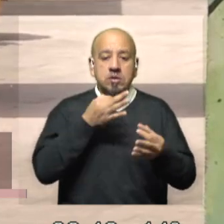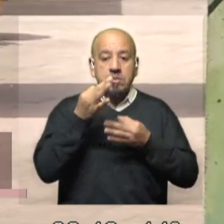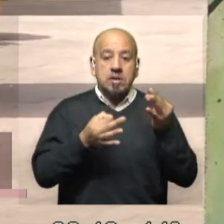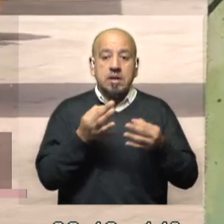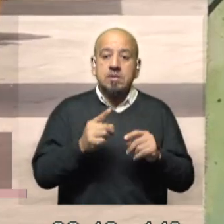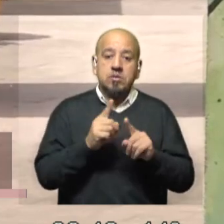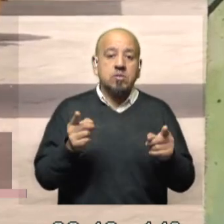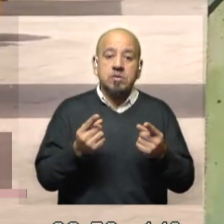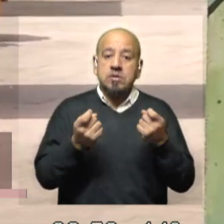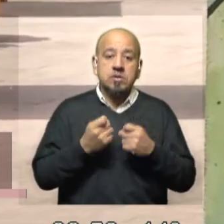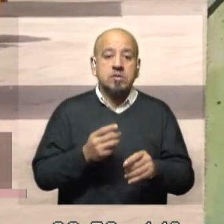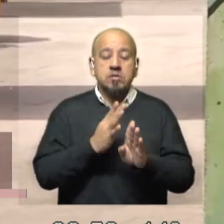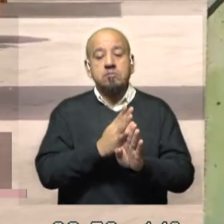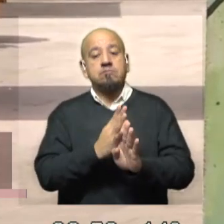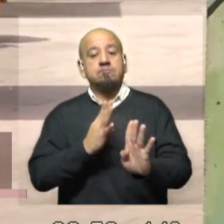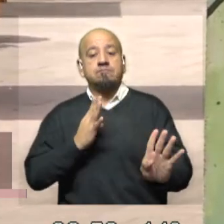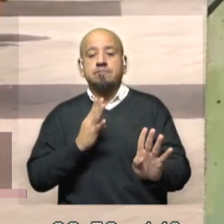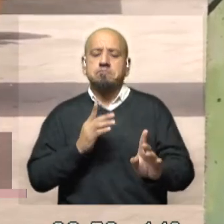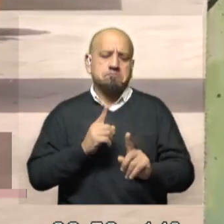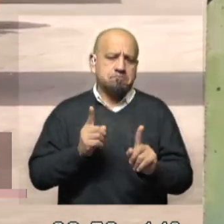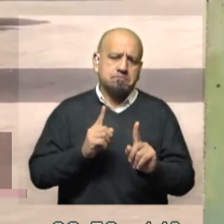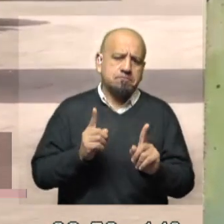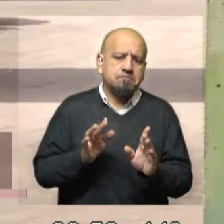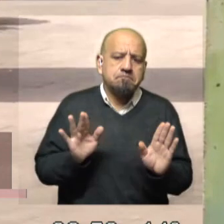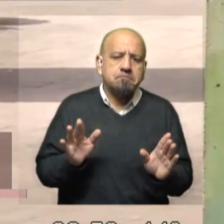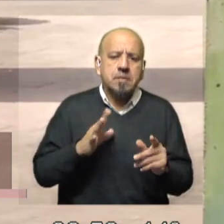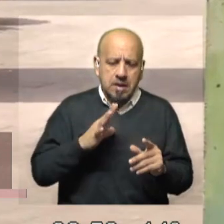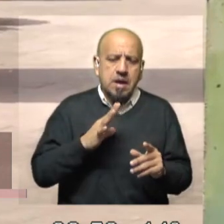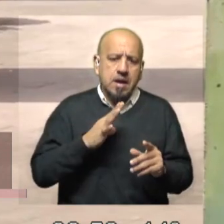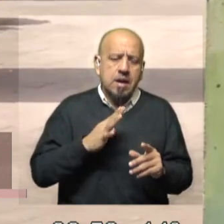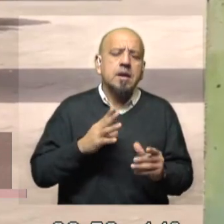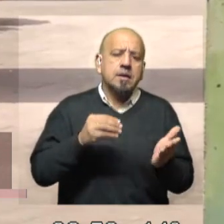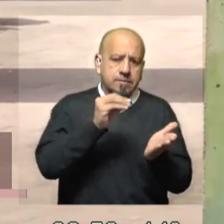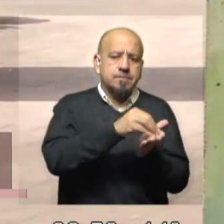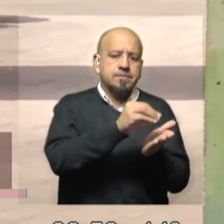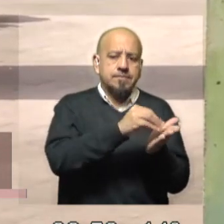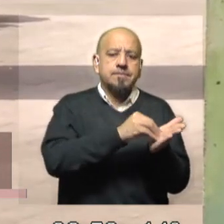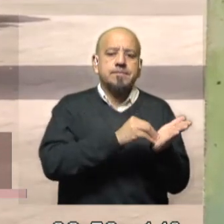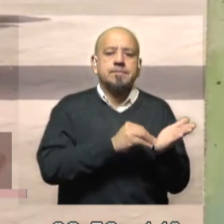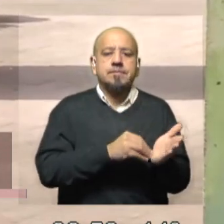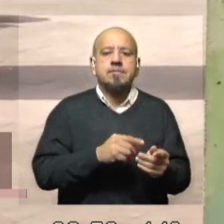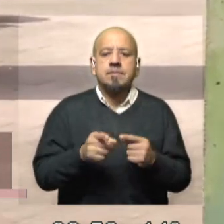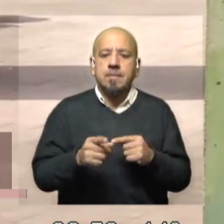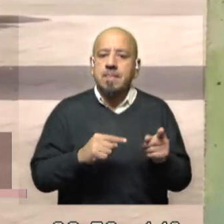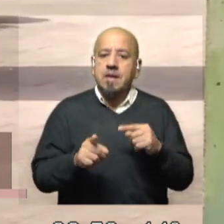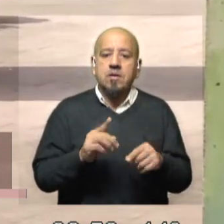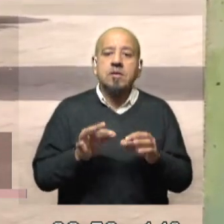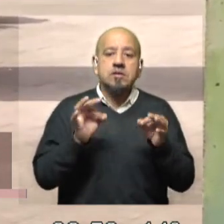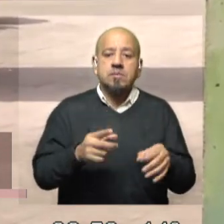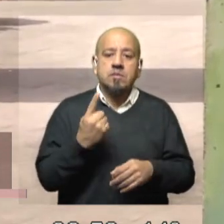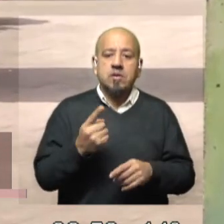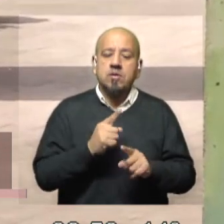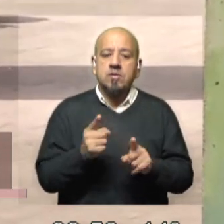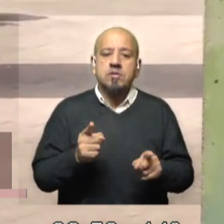pero no hay que hacer eso. Se puede venir con tranquilidad, que hay lugar para todos y que los criterios además no en base al que llega primero. Pero todo